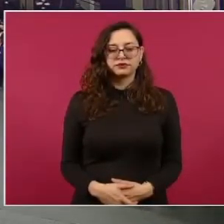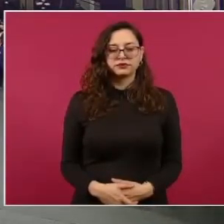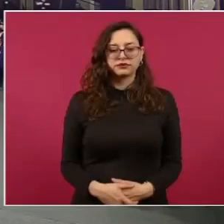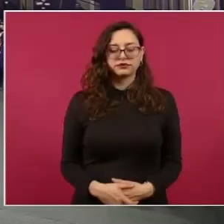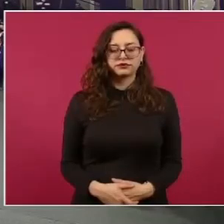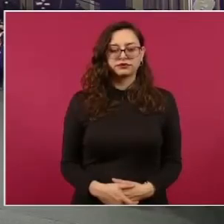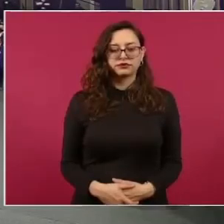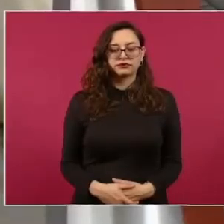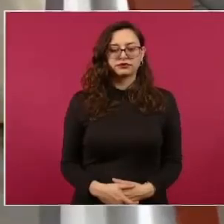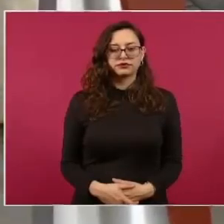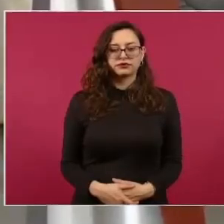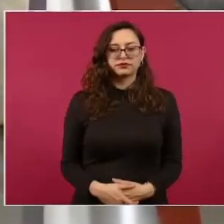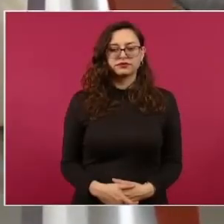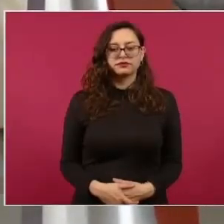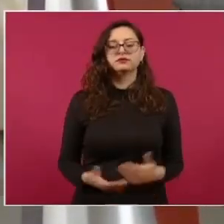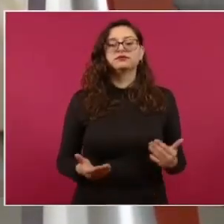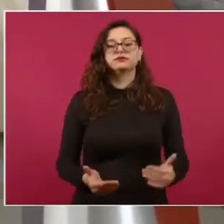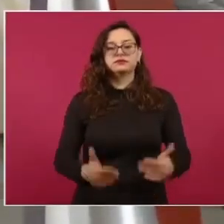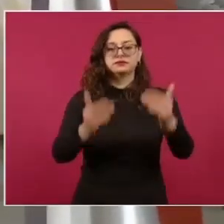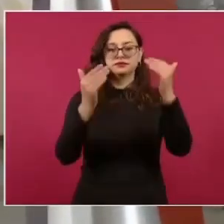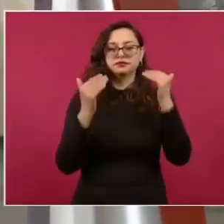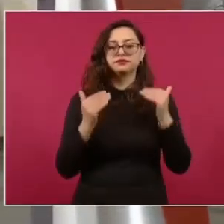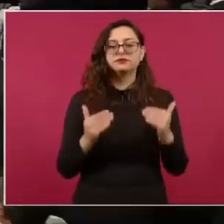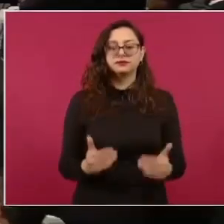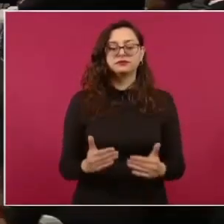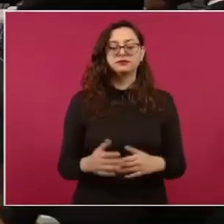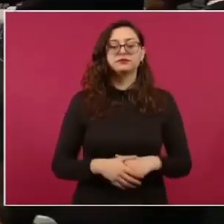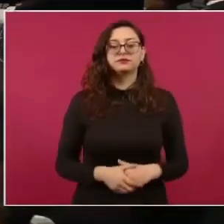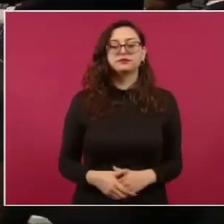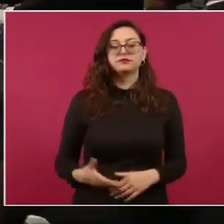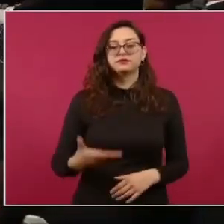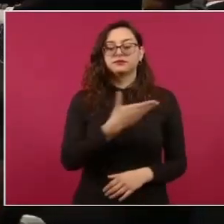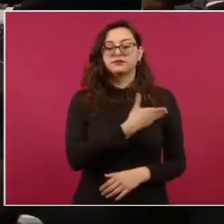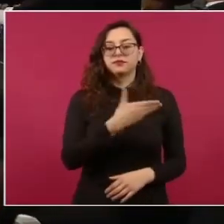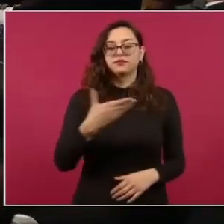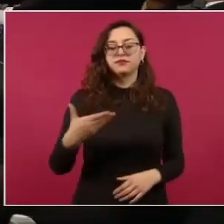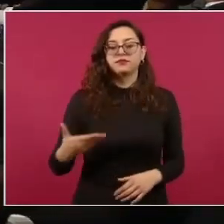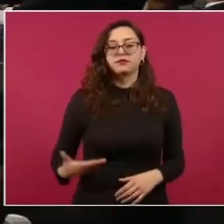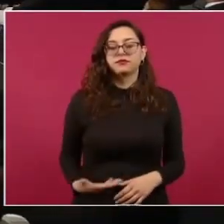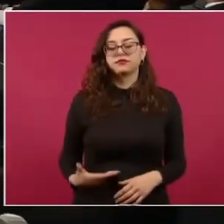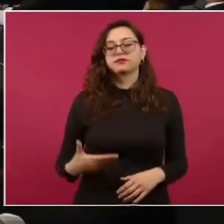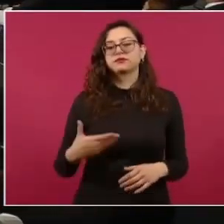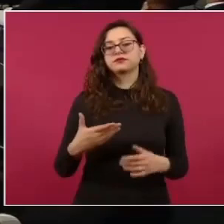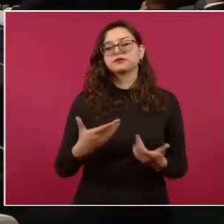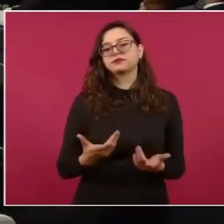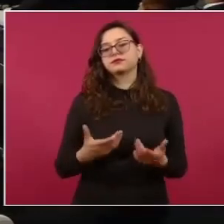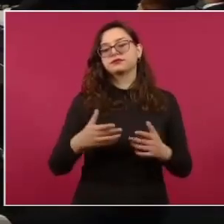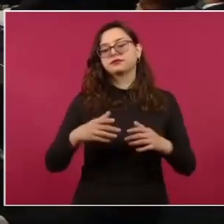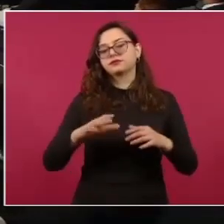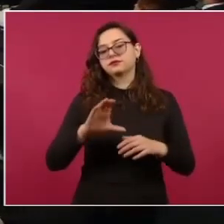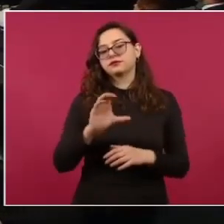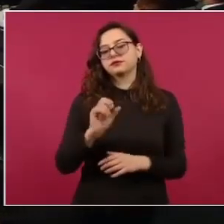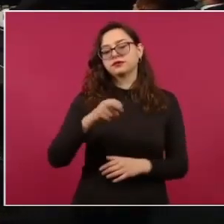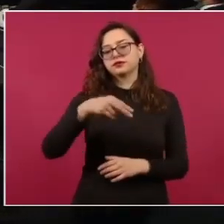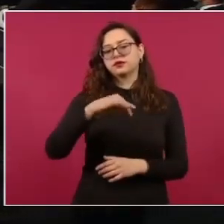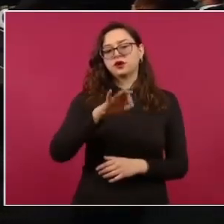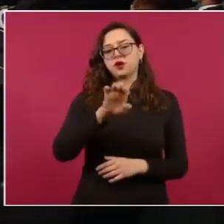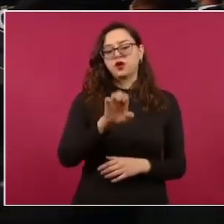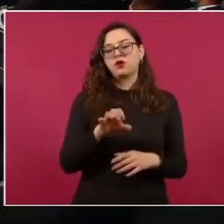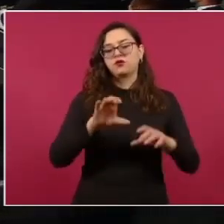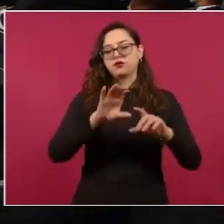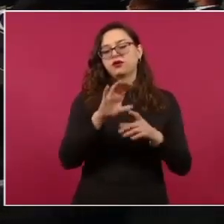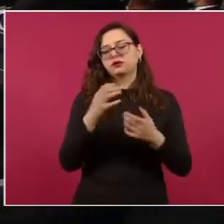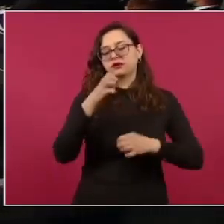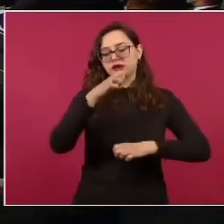A continuación, hace uso de la palabra el presidente nacional de la Confederación de Cámaras Nacionales de Comercio, Servicio y